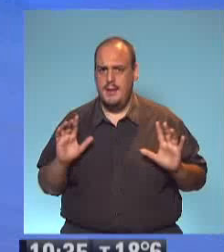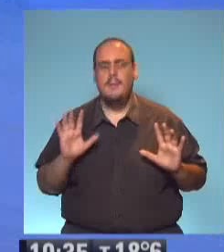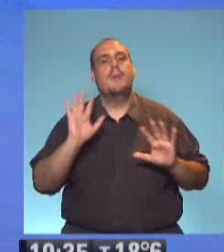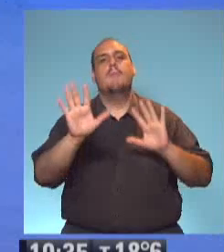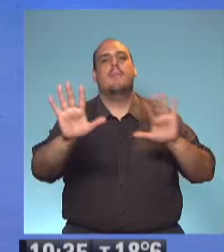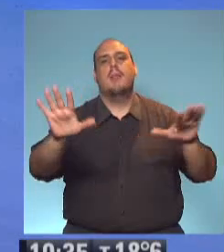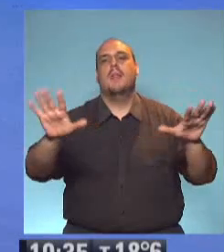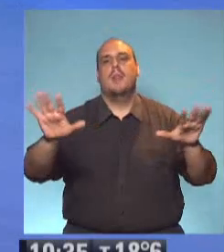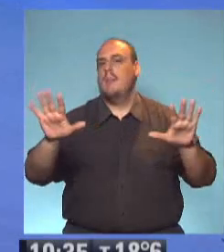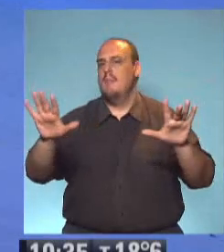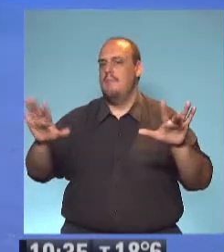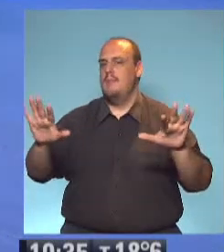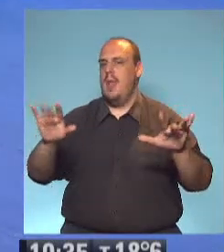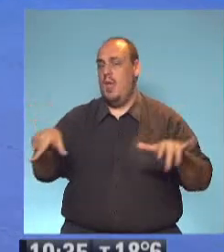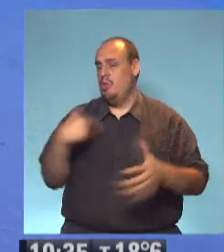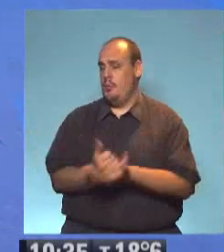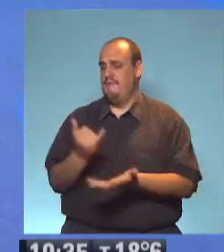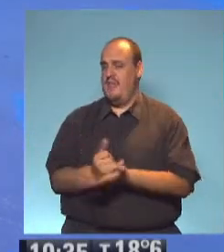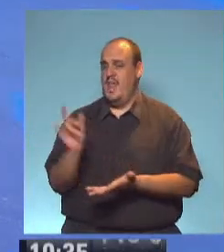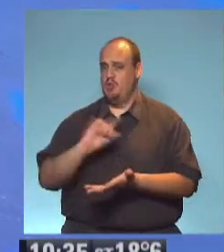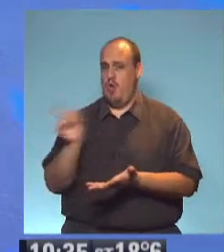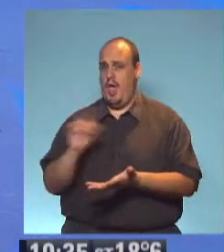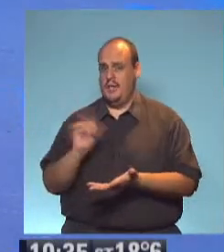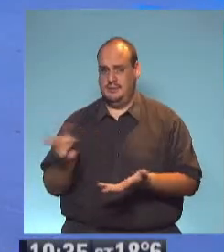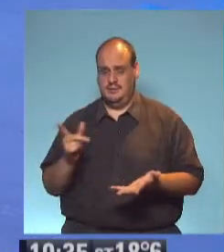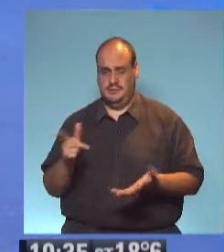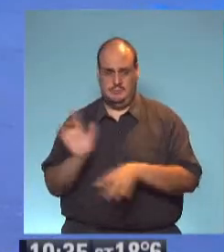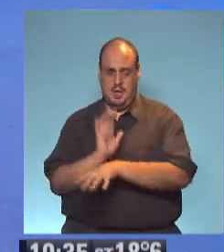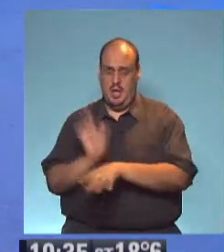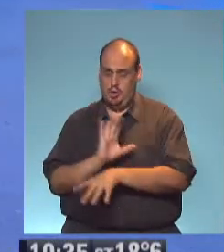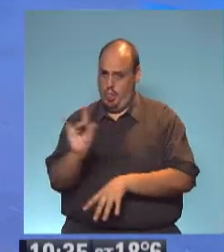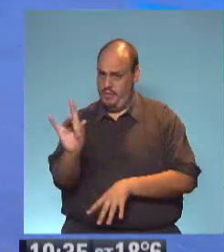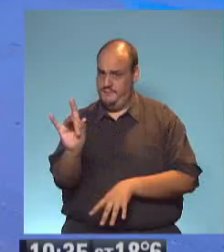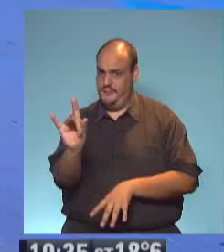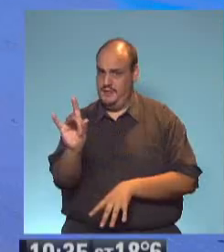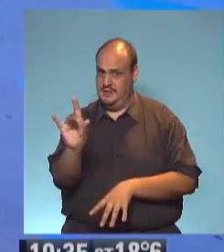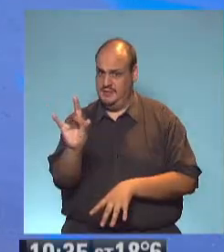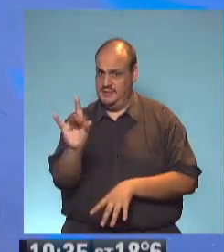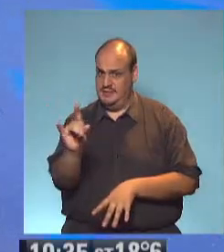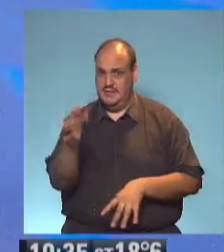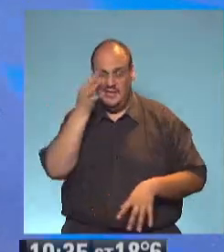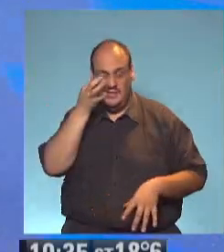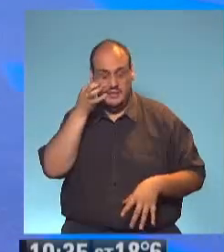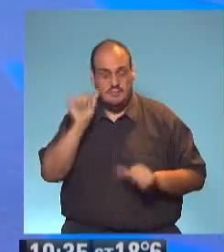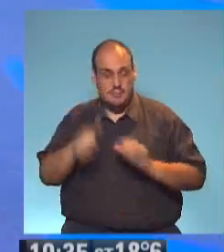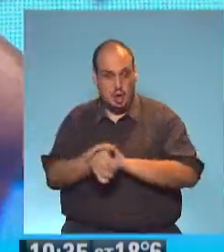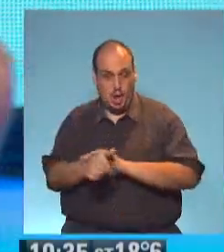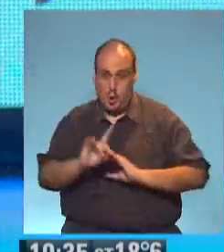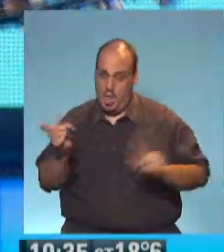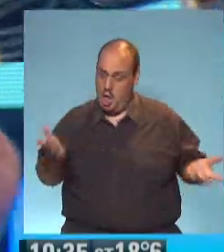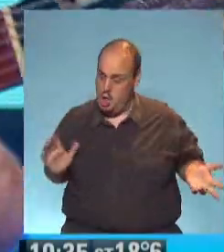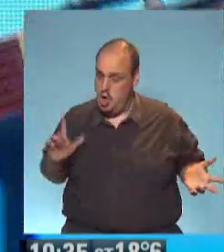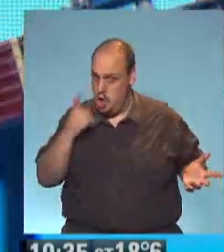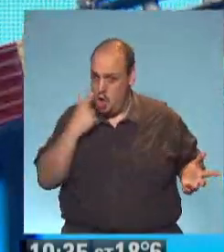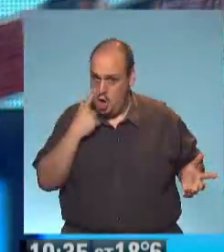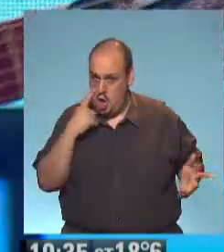Para. En serio, esto no es moco de pavo. Ser actor no es moco de pavo. No, para nada. Ser actor no es la caña de tortuga, ¿eh? No, para nada. Estuve 2 minutos haciendo